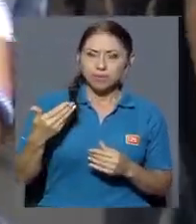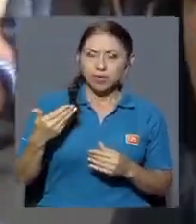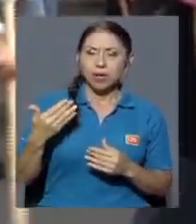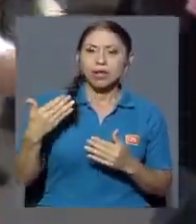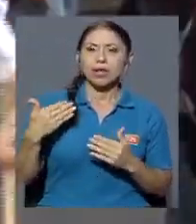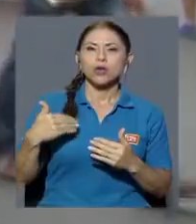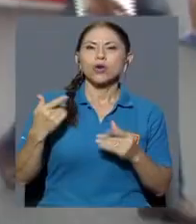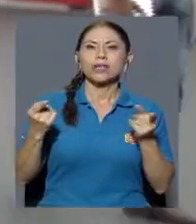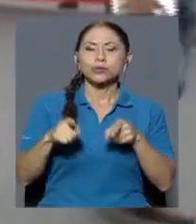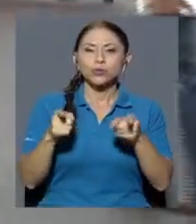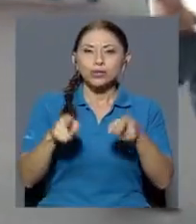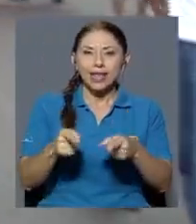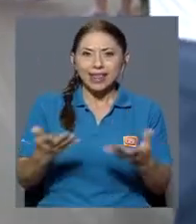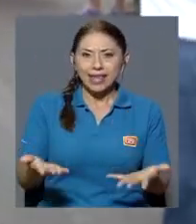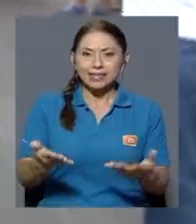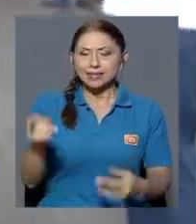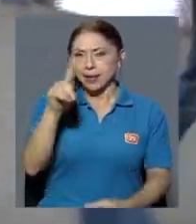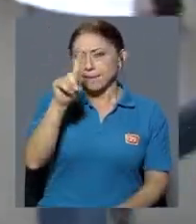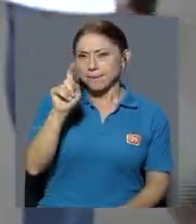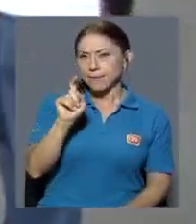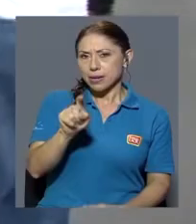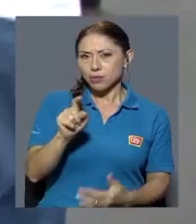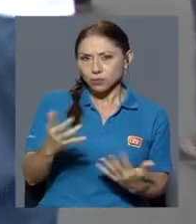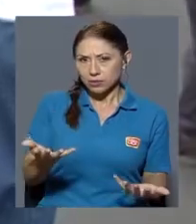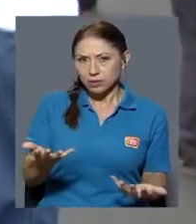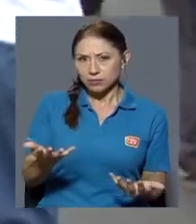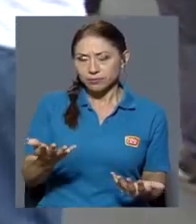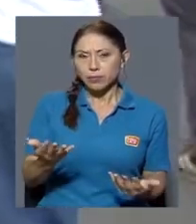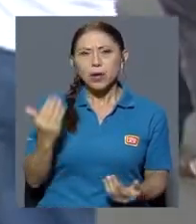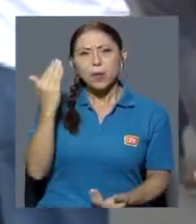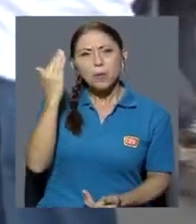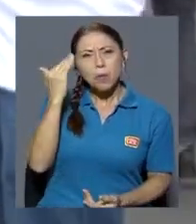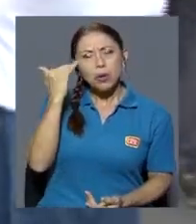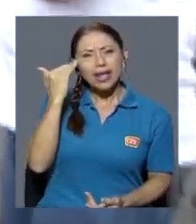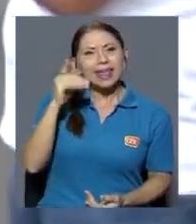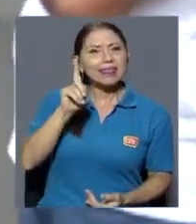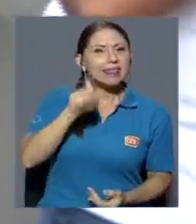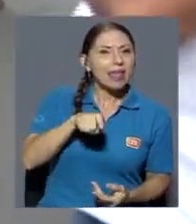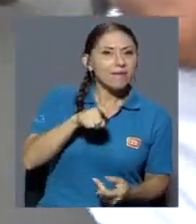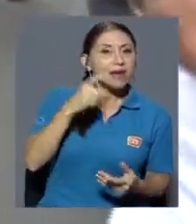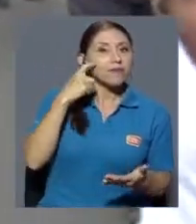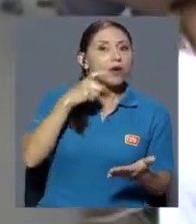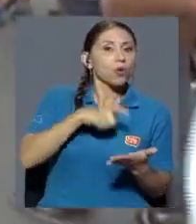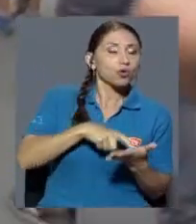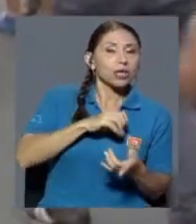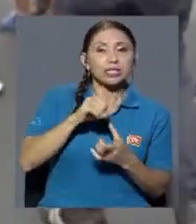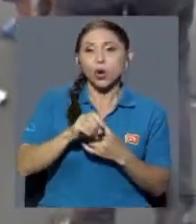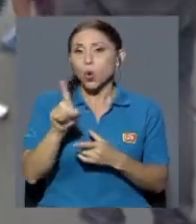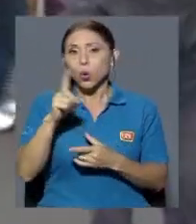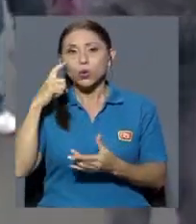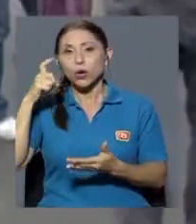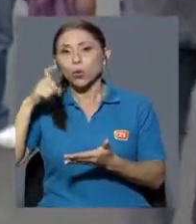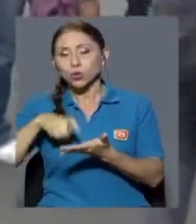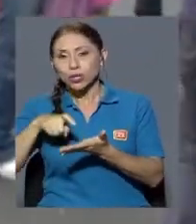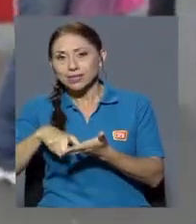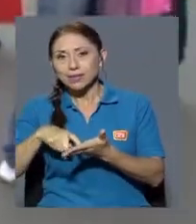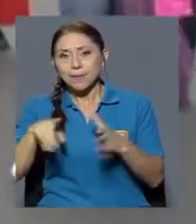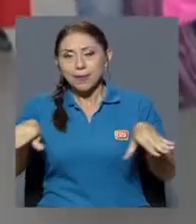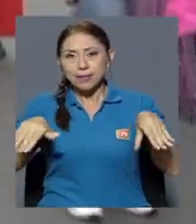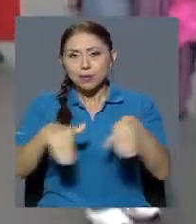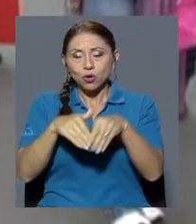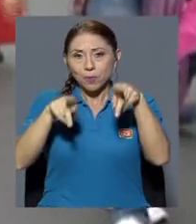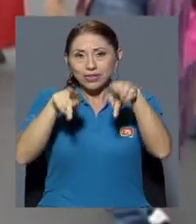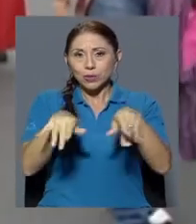lo que sucede es la pregunta de bueno por qué debería o no reconocerse en matrimonio a personas del mismo sexo el